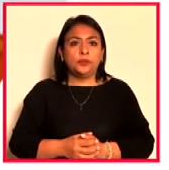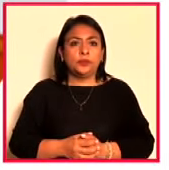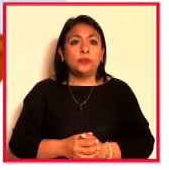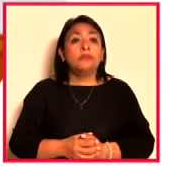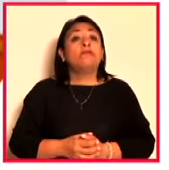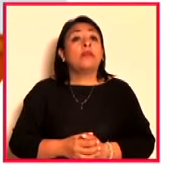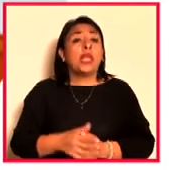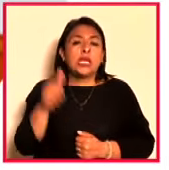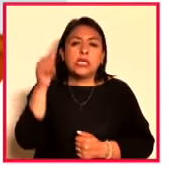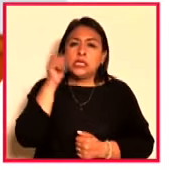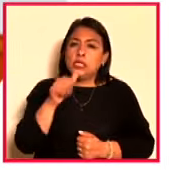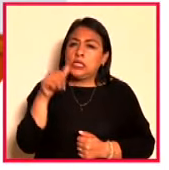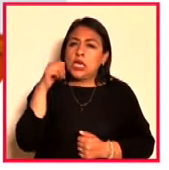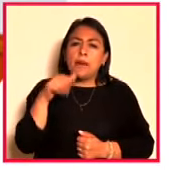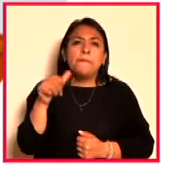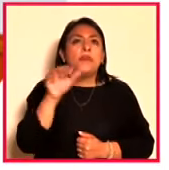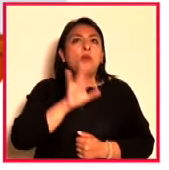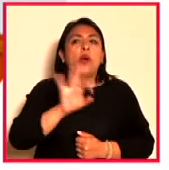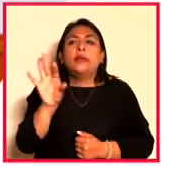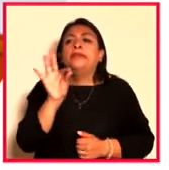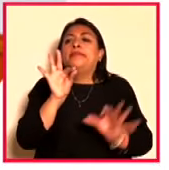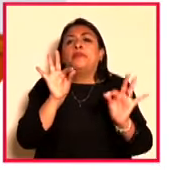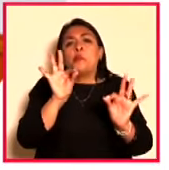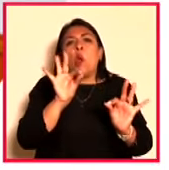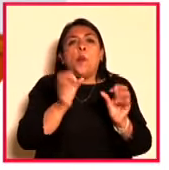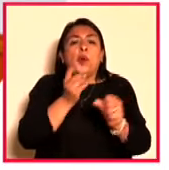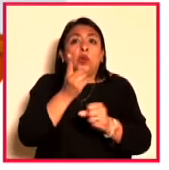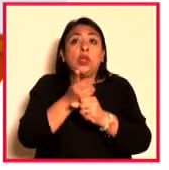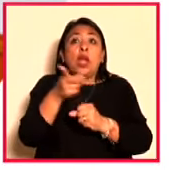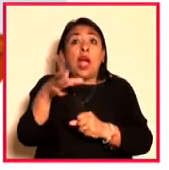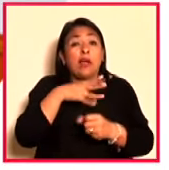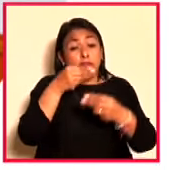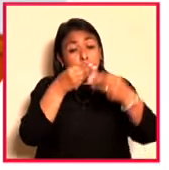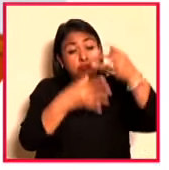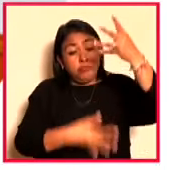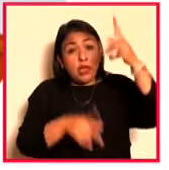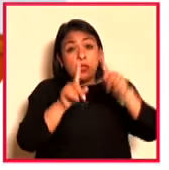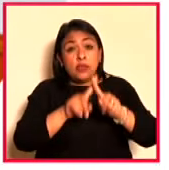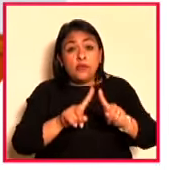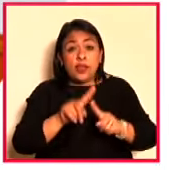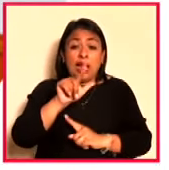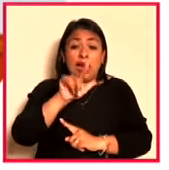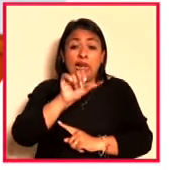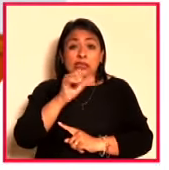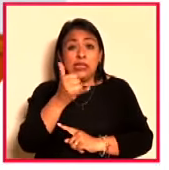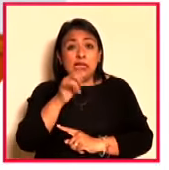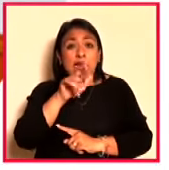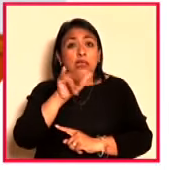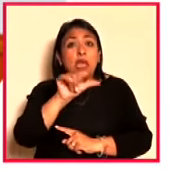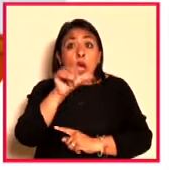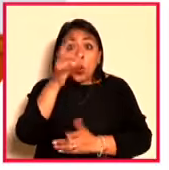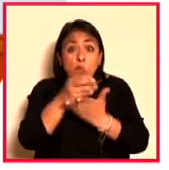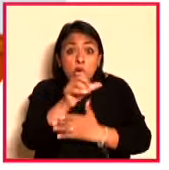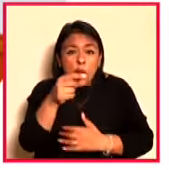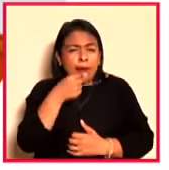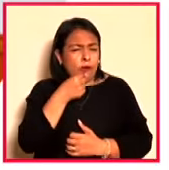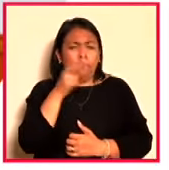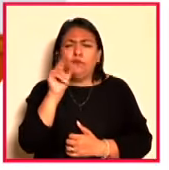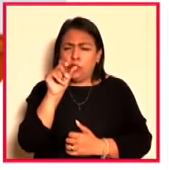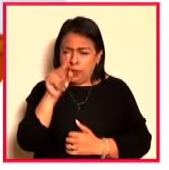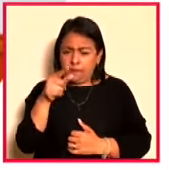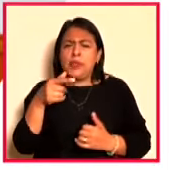Siempre grandes alternativas y una oferta muy amplia la que tiene Alas y Raíces, no solo para los niños, los adultos también disfrutamos